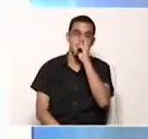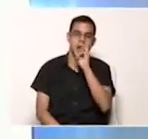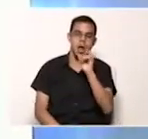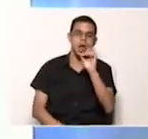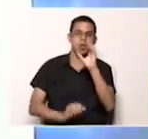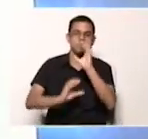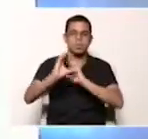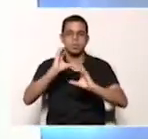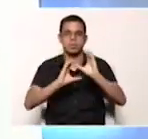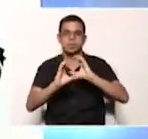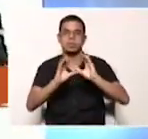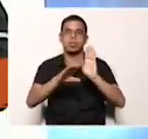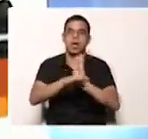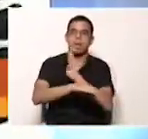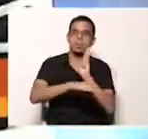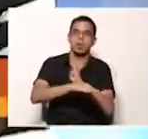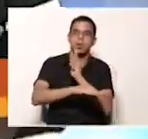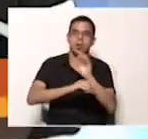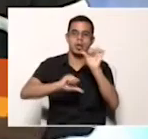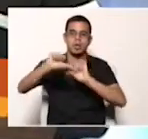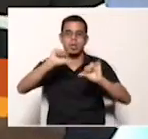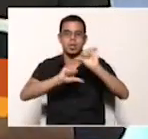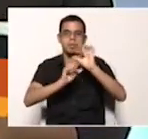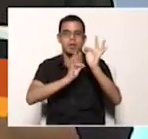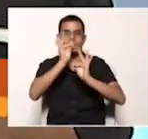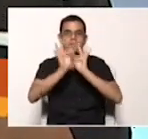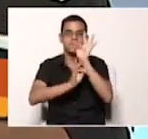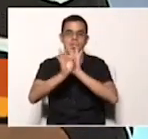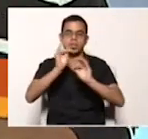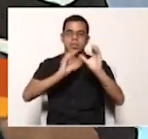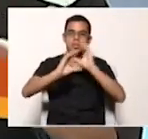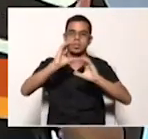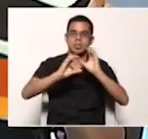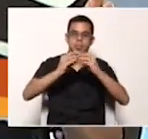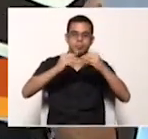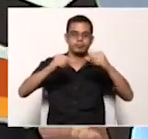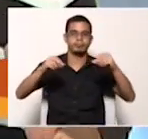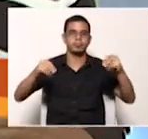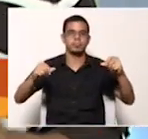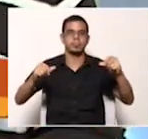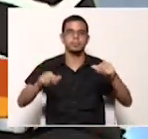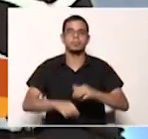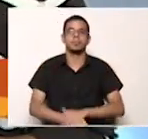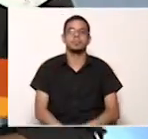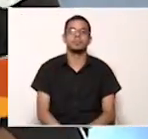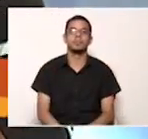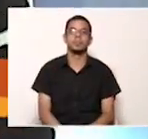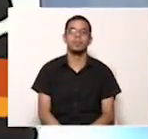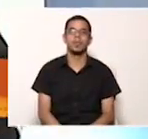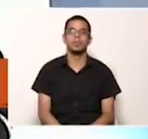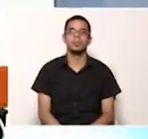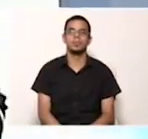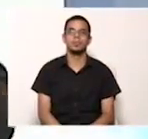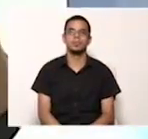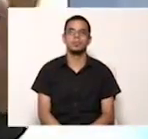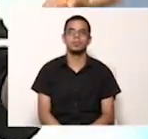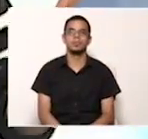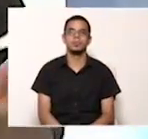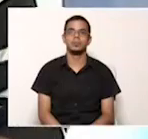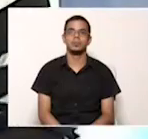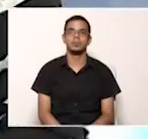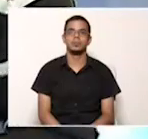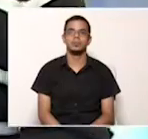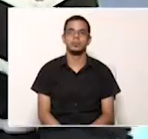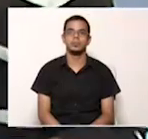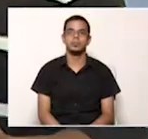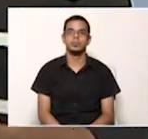naturales, biología, química, física y ciencia de la Tierra. Desde el punto de vista físico, químico y biológico. Nuevamente